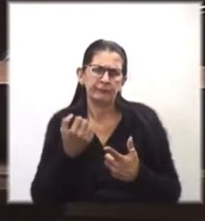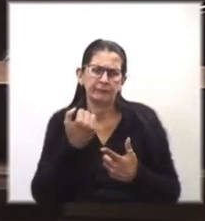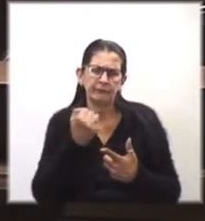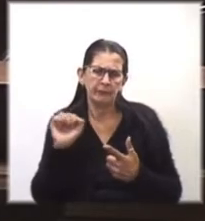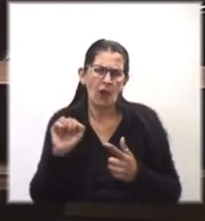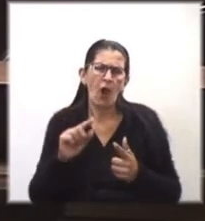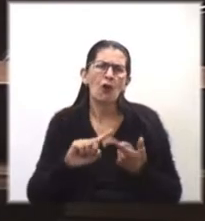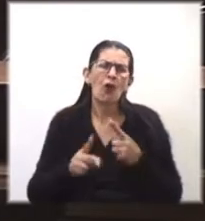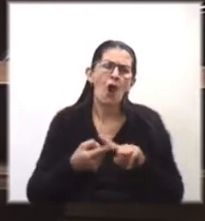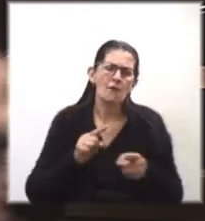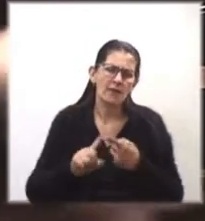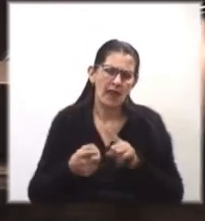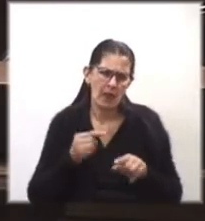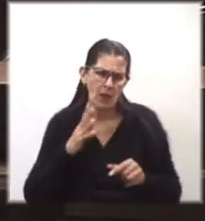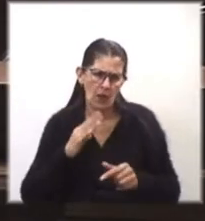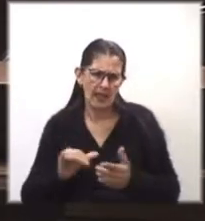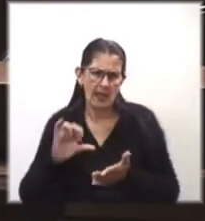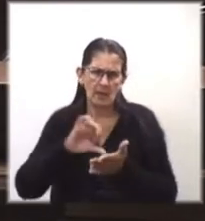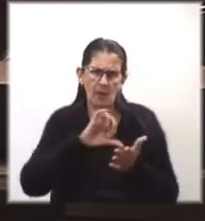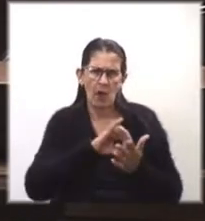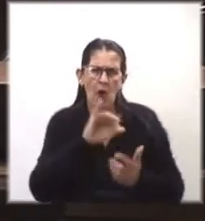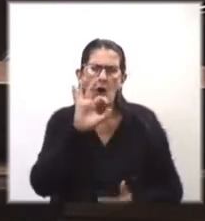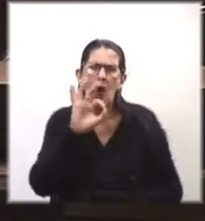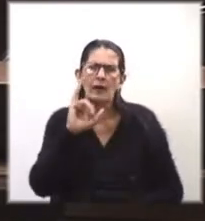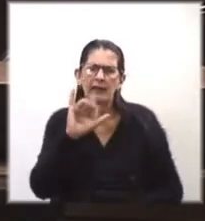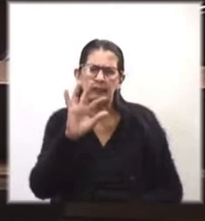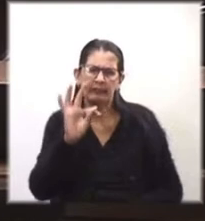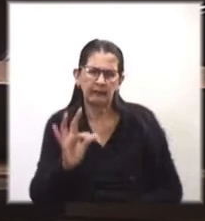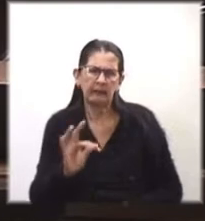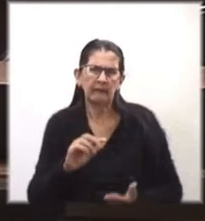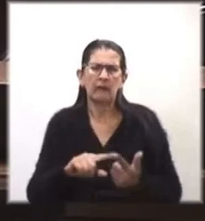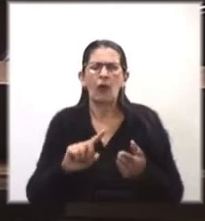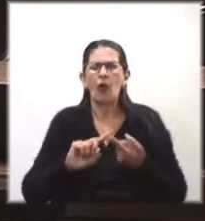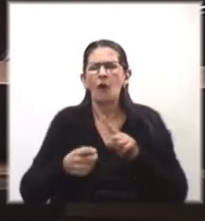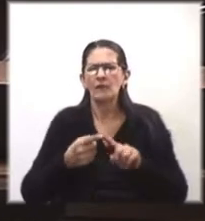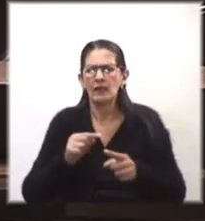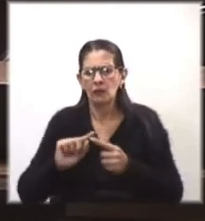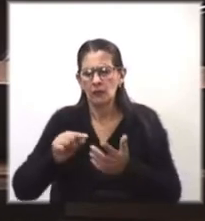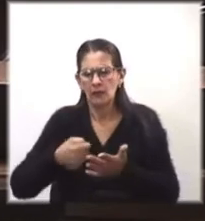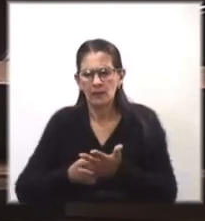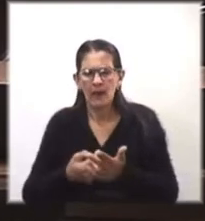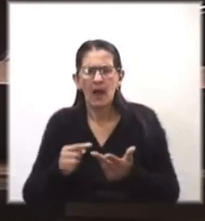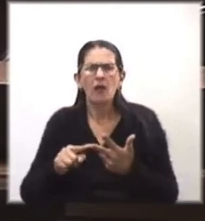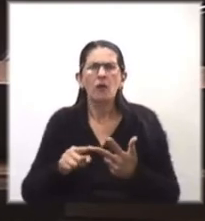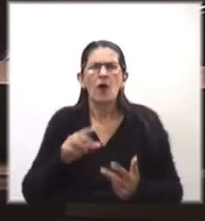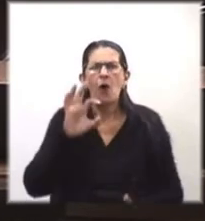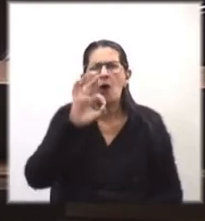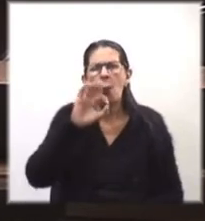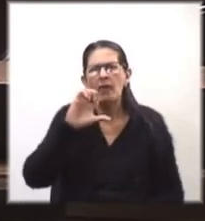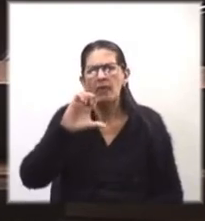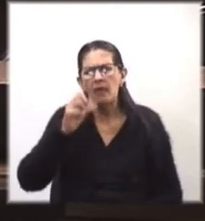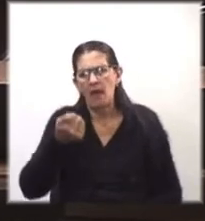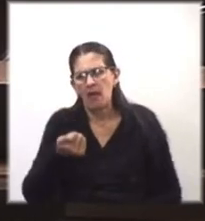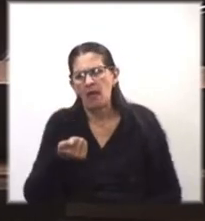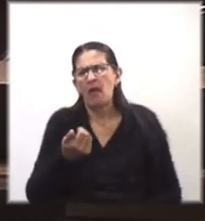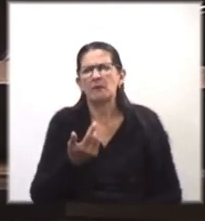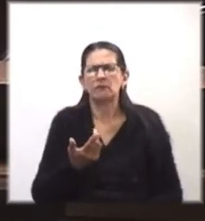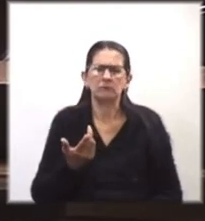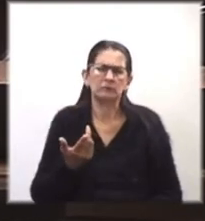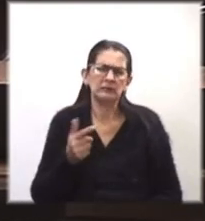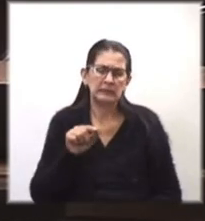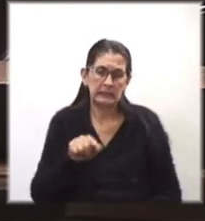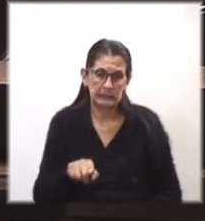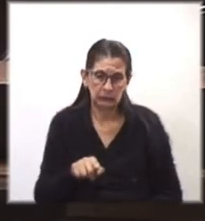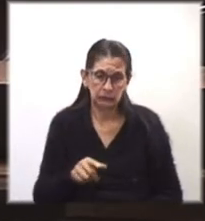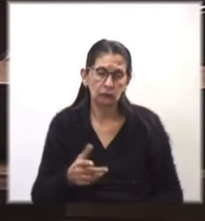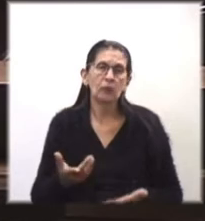los convenios que tenían firmado el país con la OIT, convenios que tenían firmado con la OEA. Y